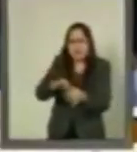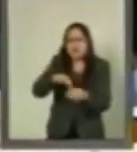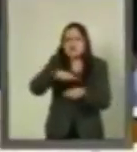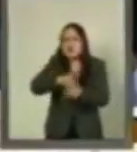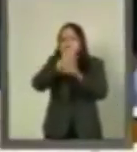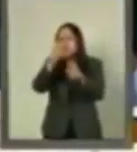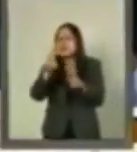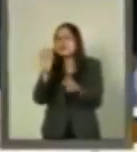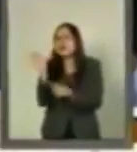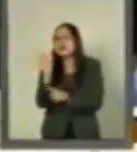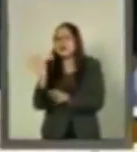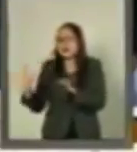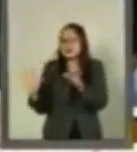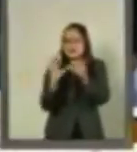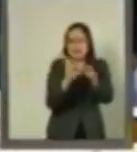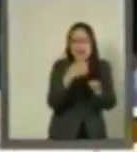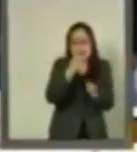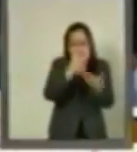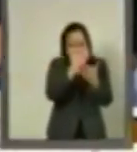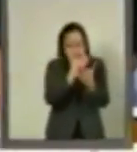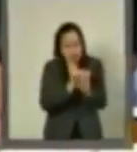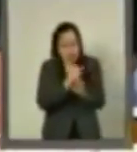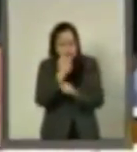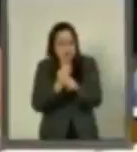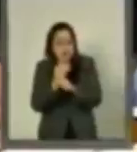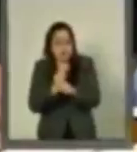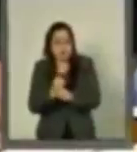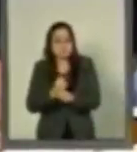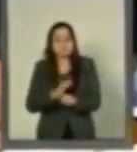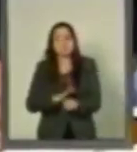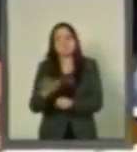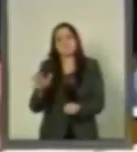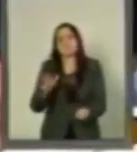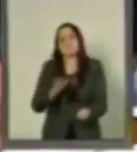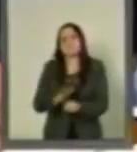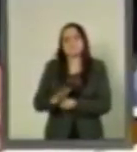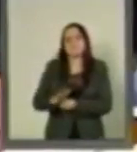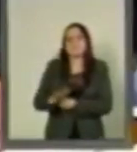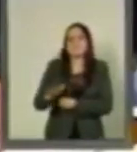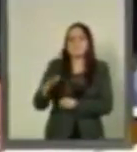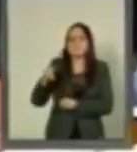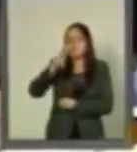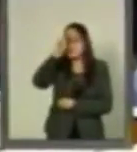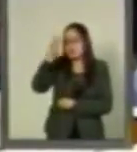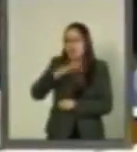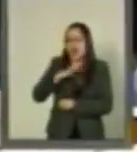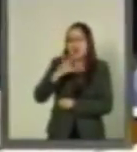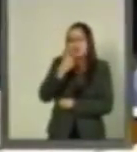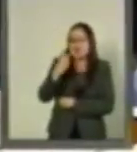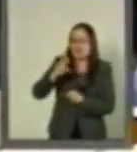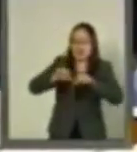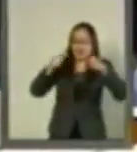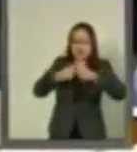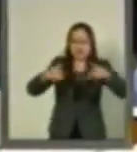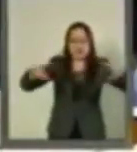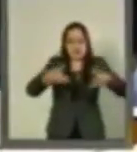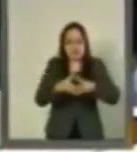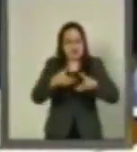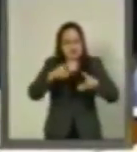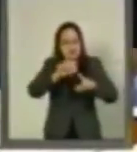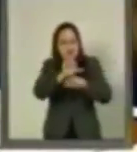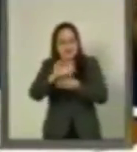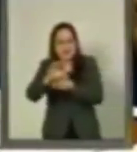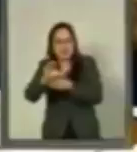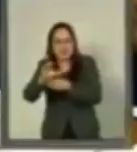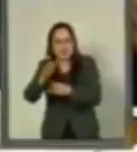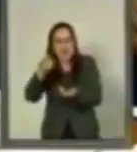en materia que corresponde a esto. Y resulta ser que hay más de 200 organizaciones civiles